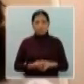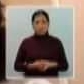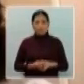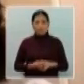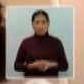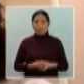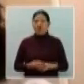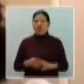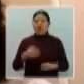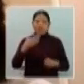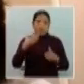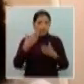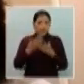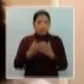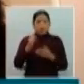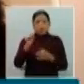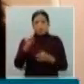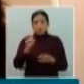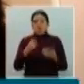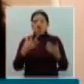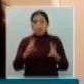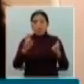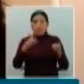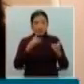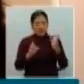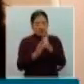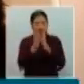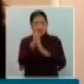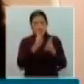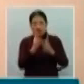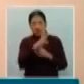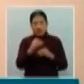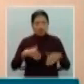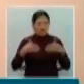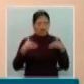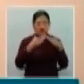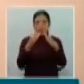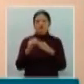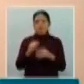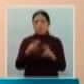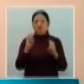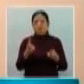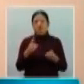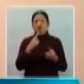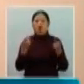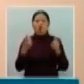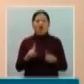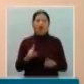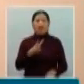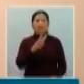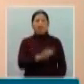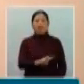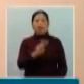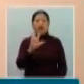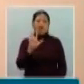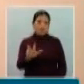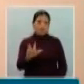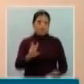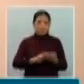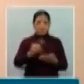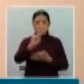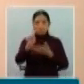Muy bien. Decirles que el Censo de Población y Vivienda se realizará el 23 de marzo